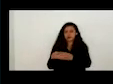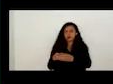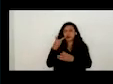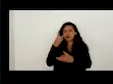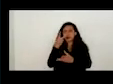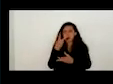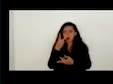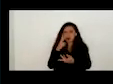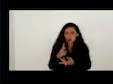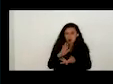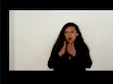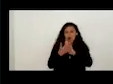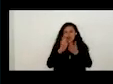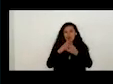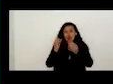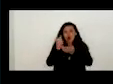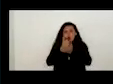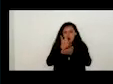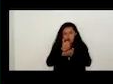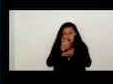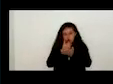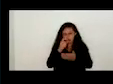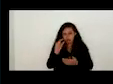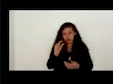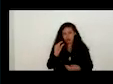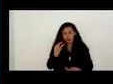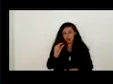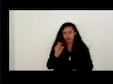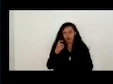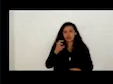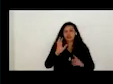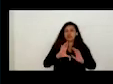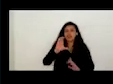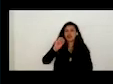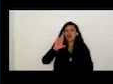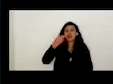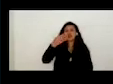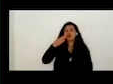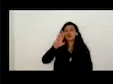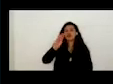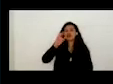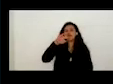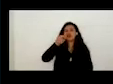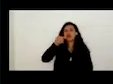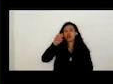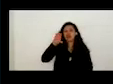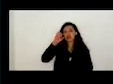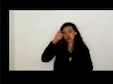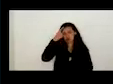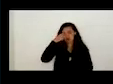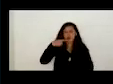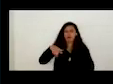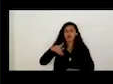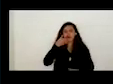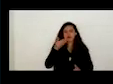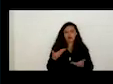tortillas o un poco de arroz. Ya sería el carbohidrato que necesitaría mi plato para hacerlo de una manera